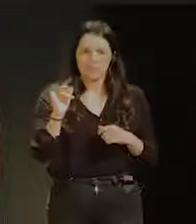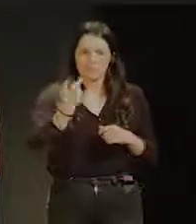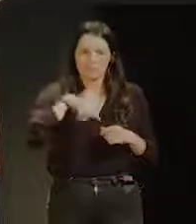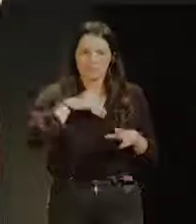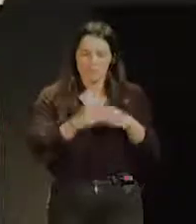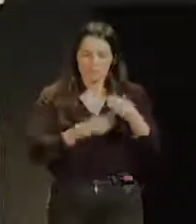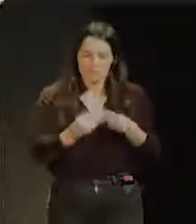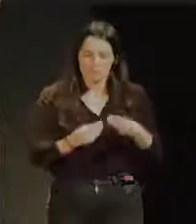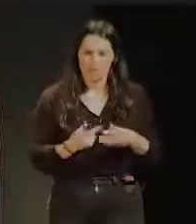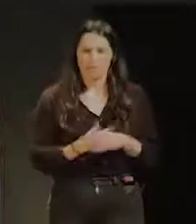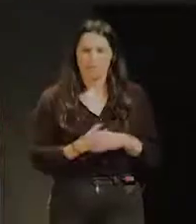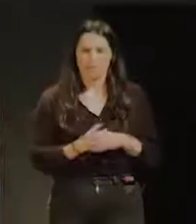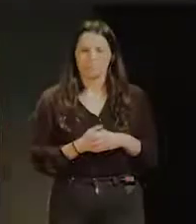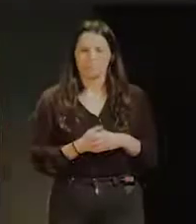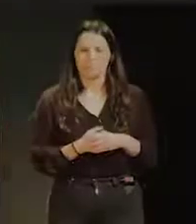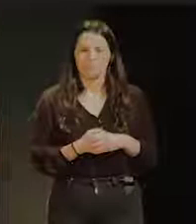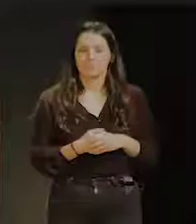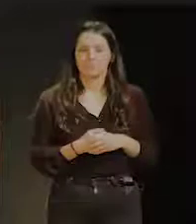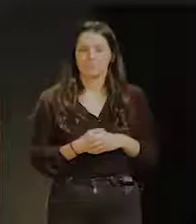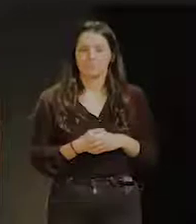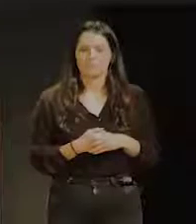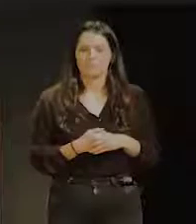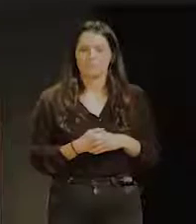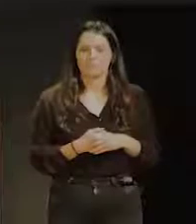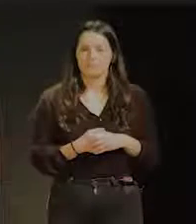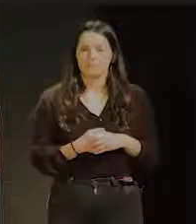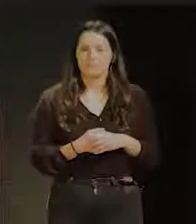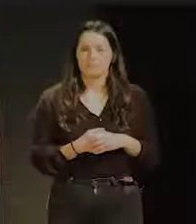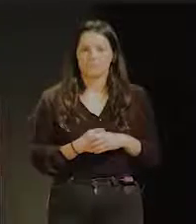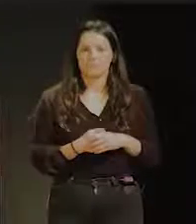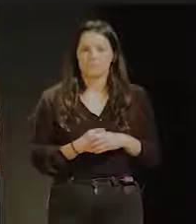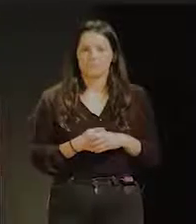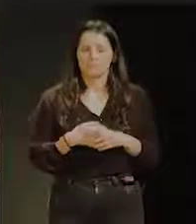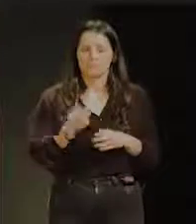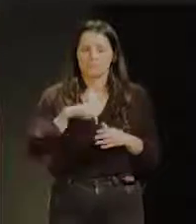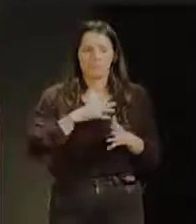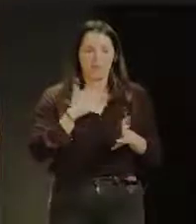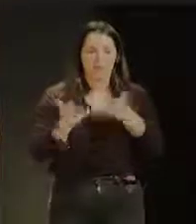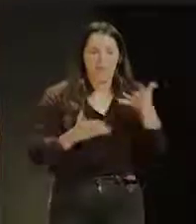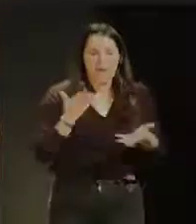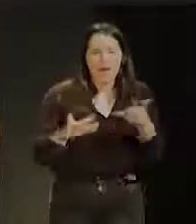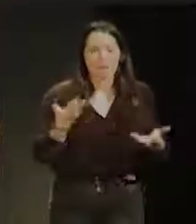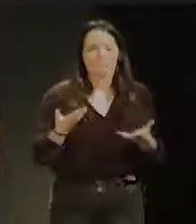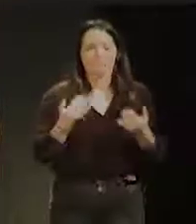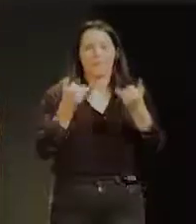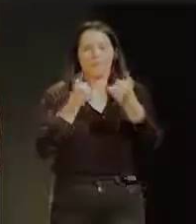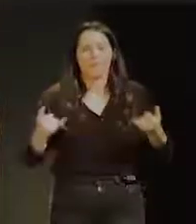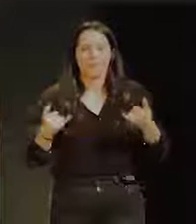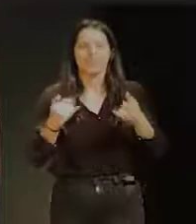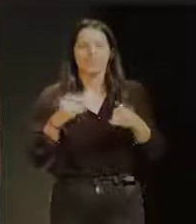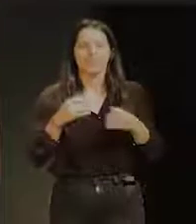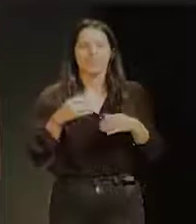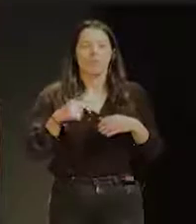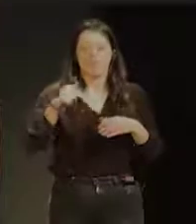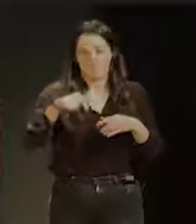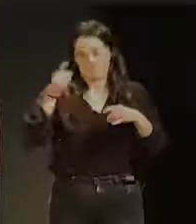Sí, lo hacemos. Nosotros le alentamos a los eventos, a estos